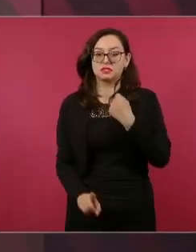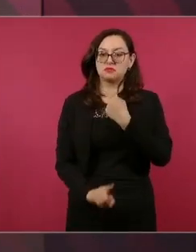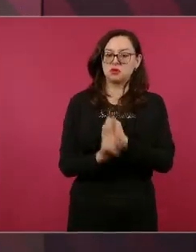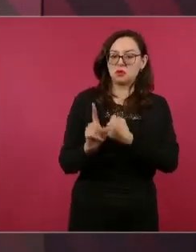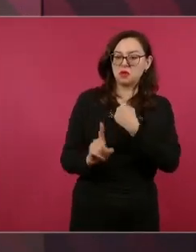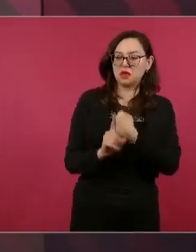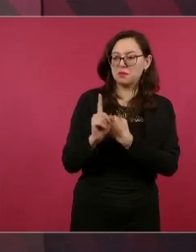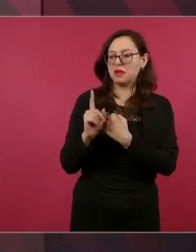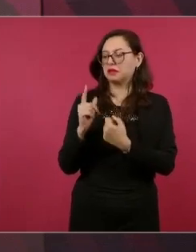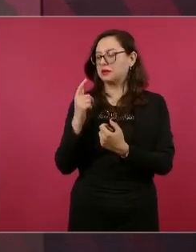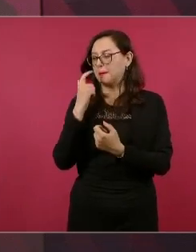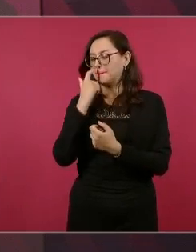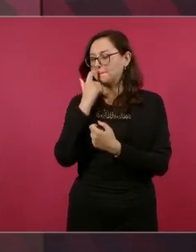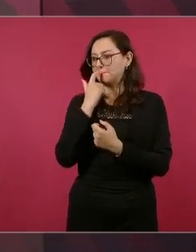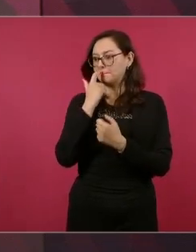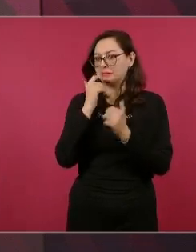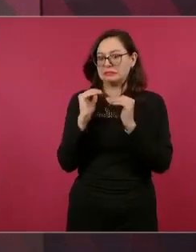agarran